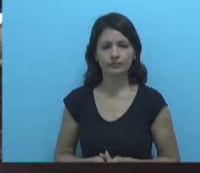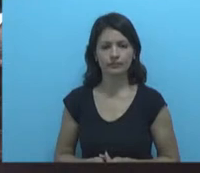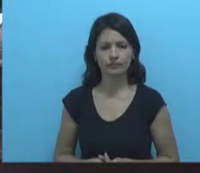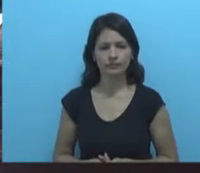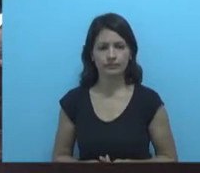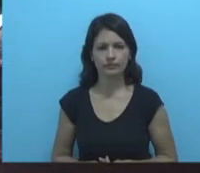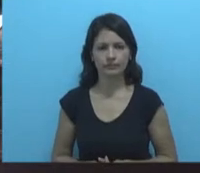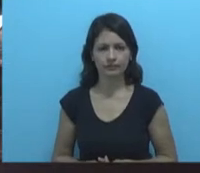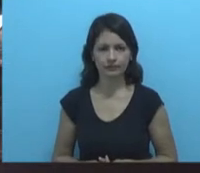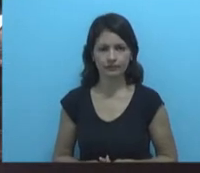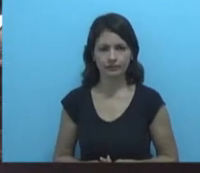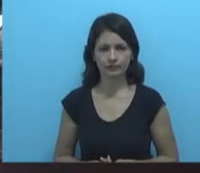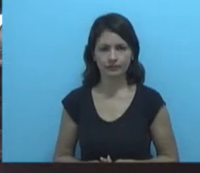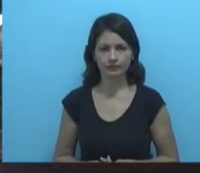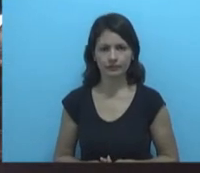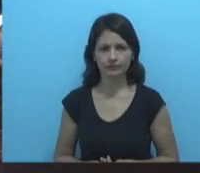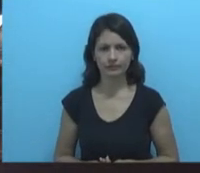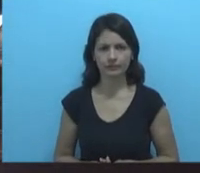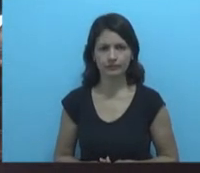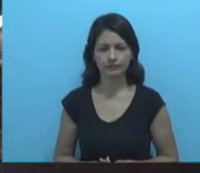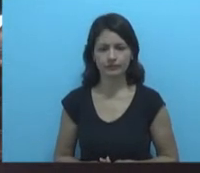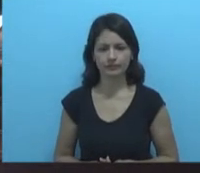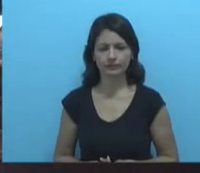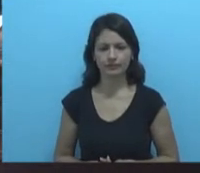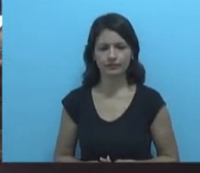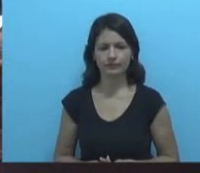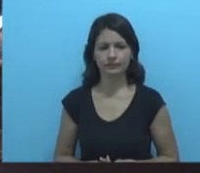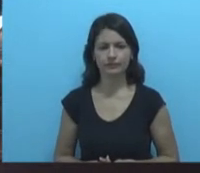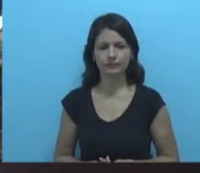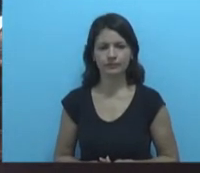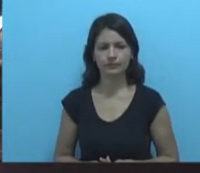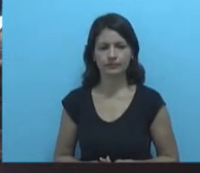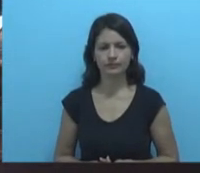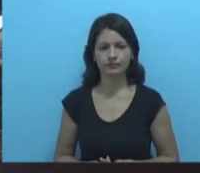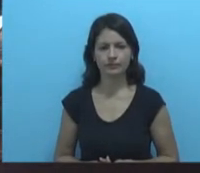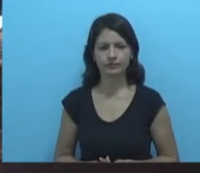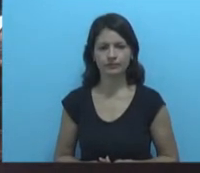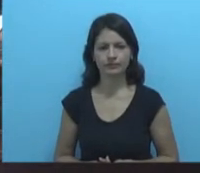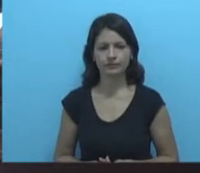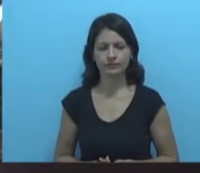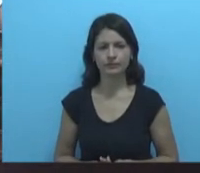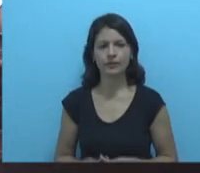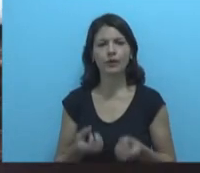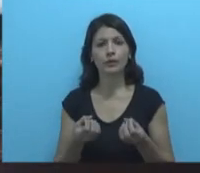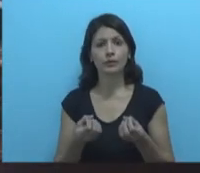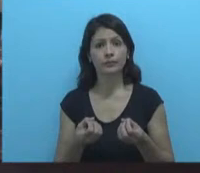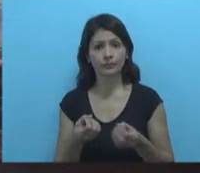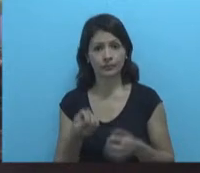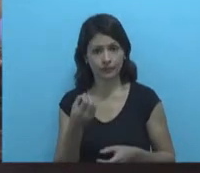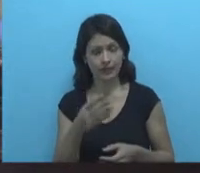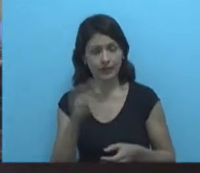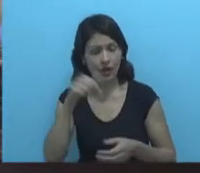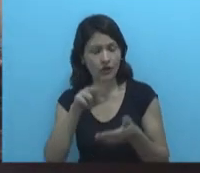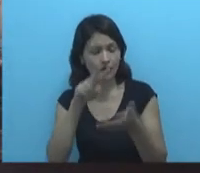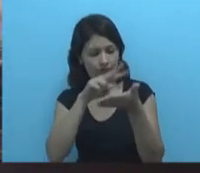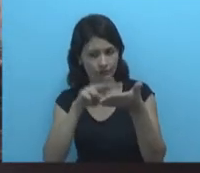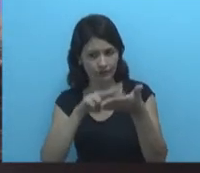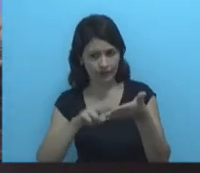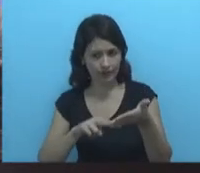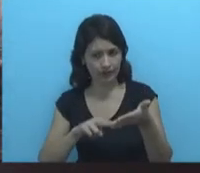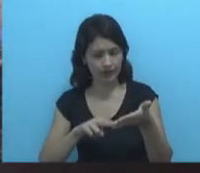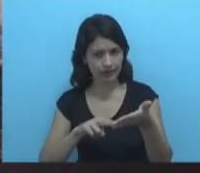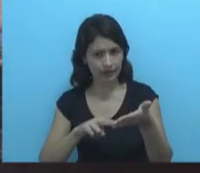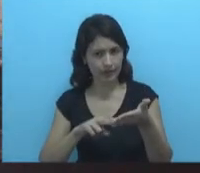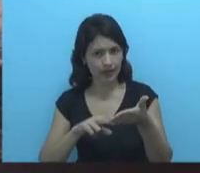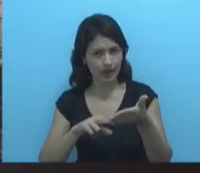¿Vas a leer uno por uno? Sí. Bien. Se dará lectura a los proyectos de acuerdo a lo